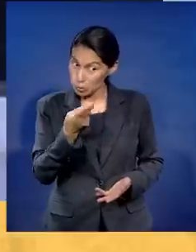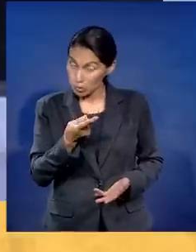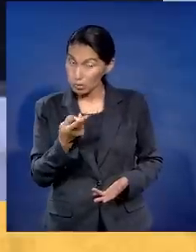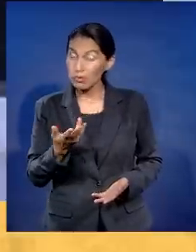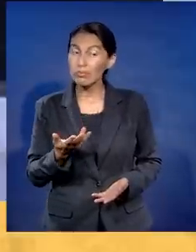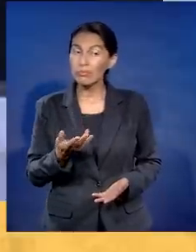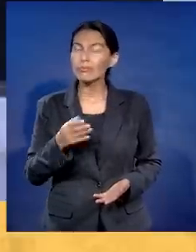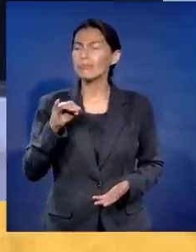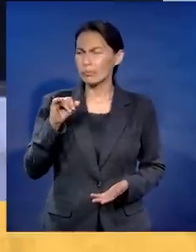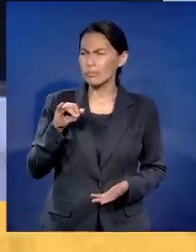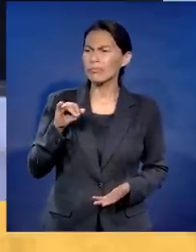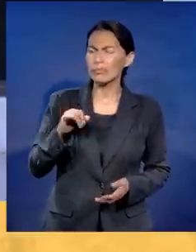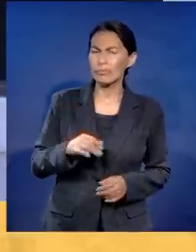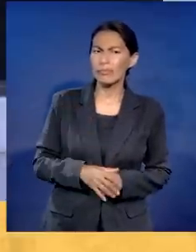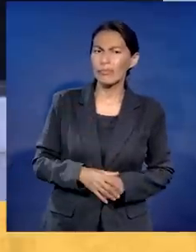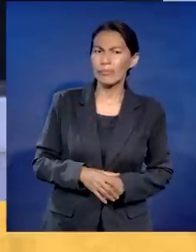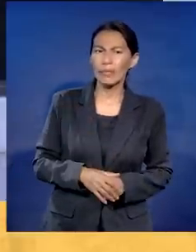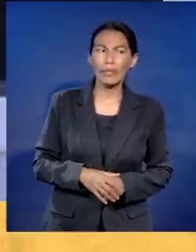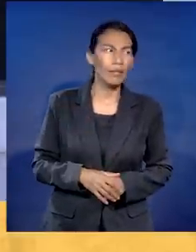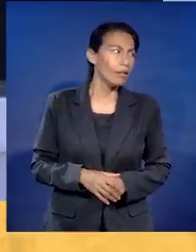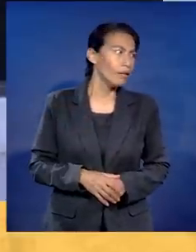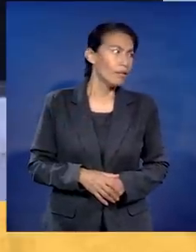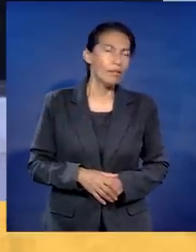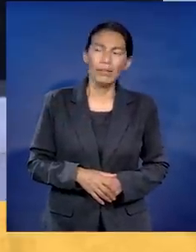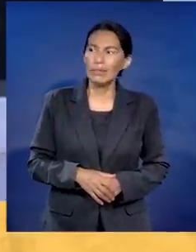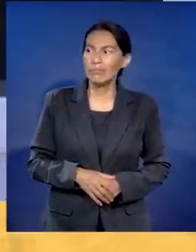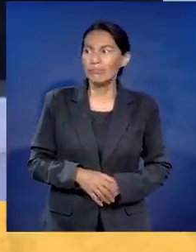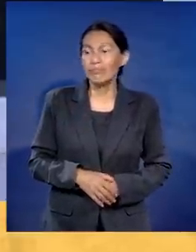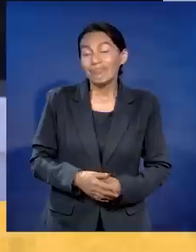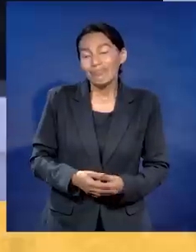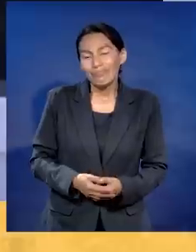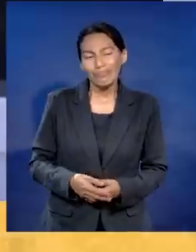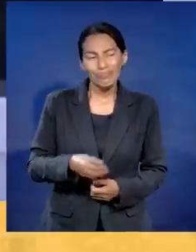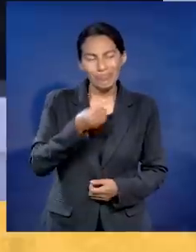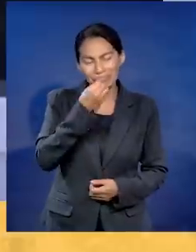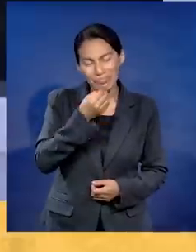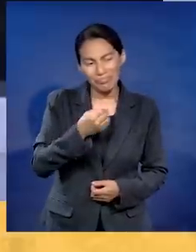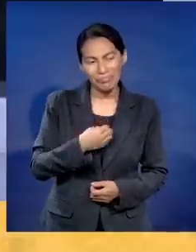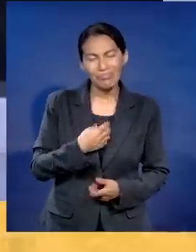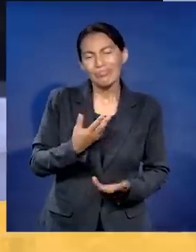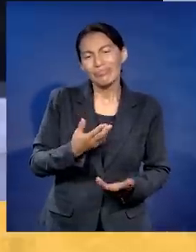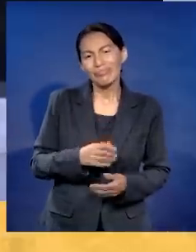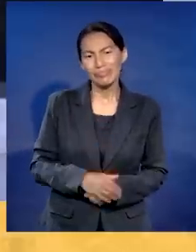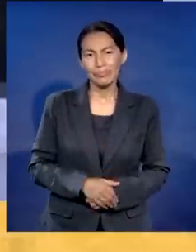otro mejor aquí? ¿Es usted? Sí.